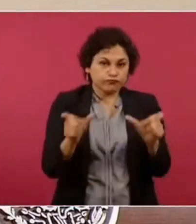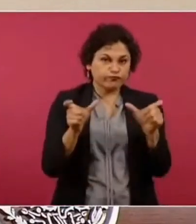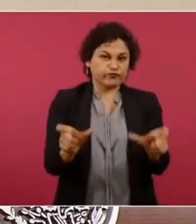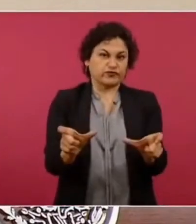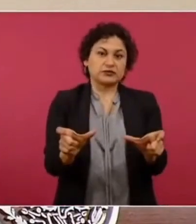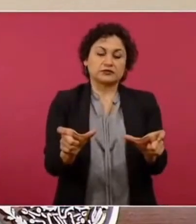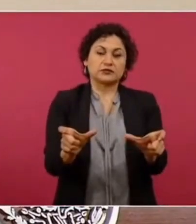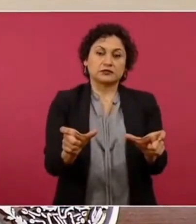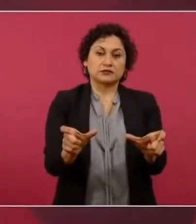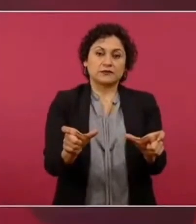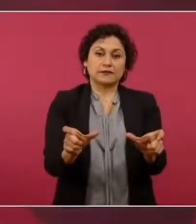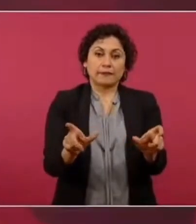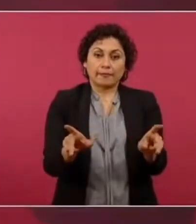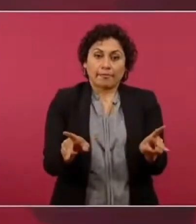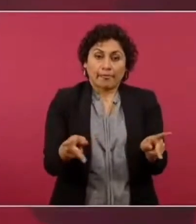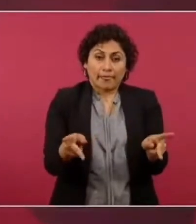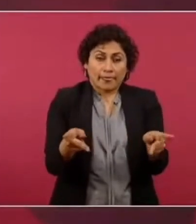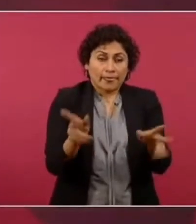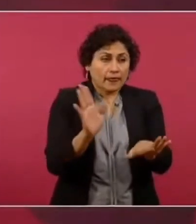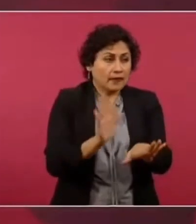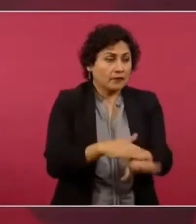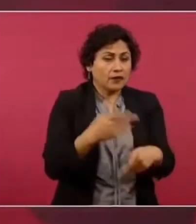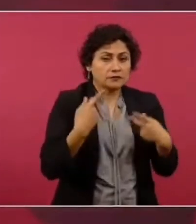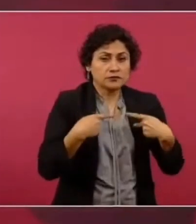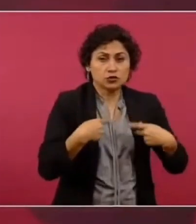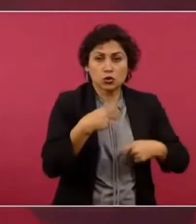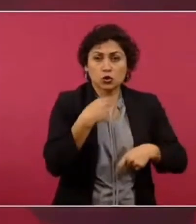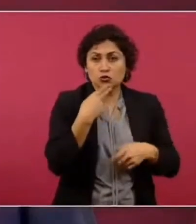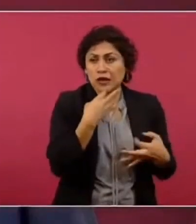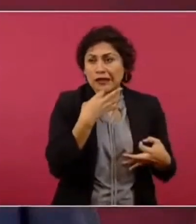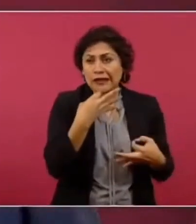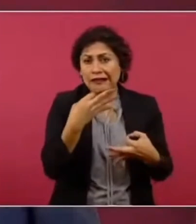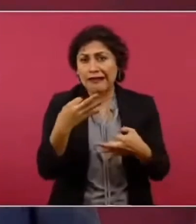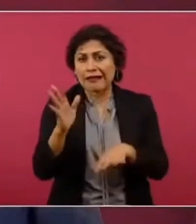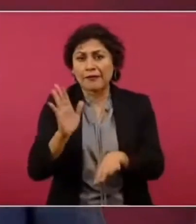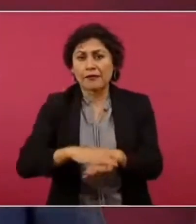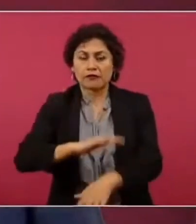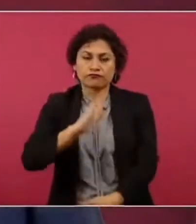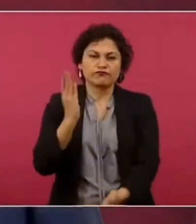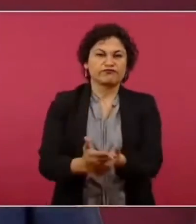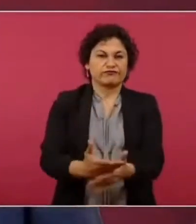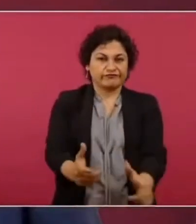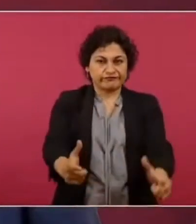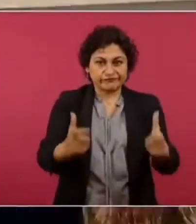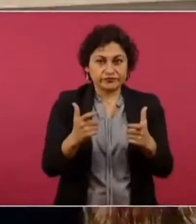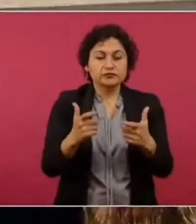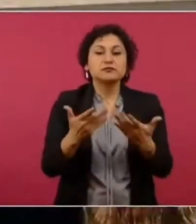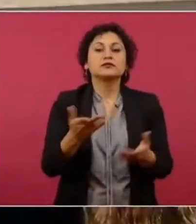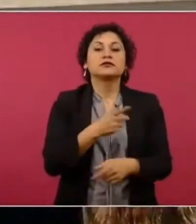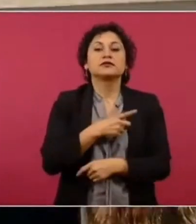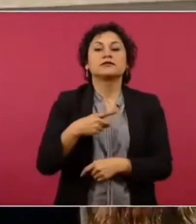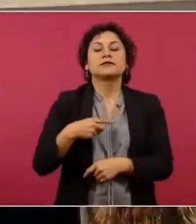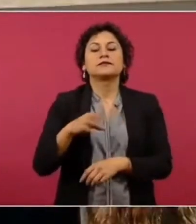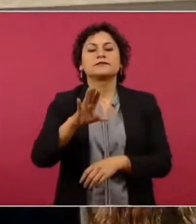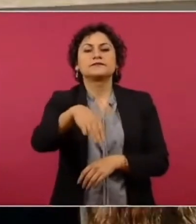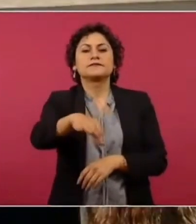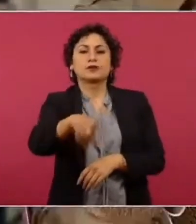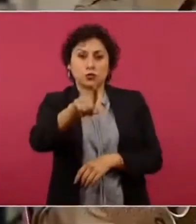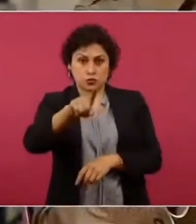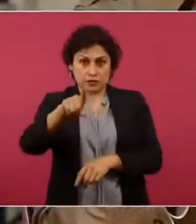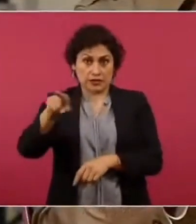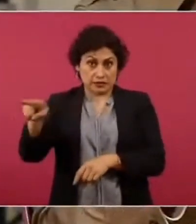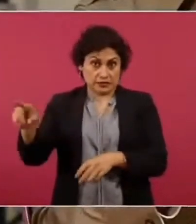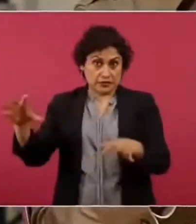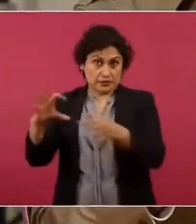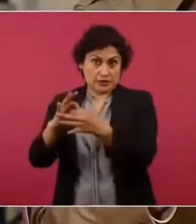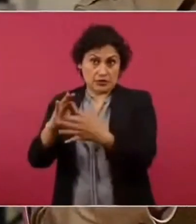consumo, porque ahí está la clave de todo. ¿Estos despidos que hubo recientemente en COFEPRIS tienen que ver con